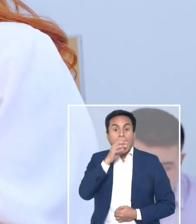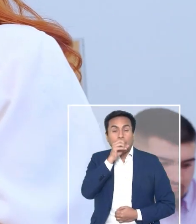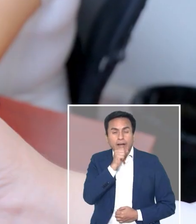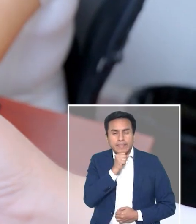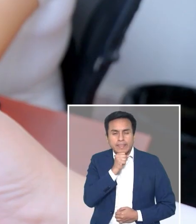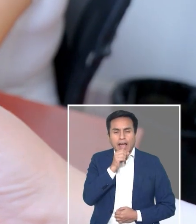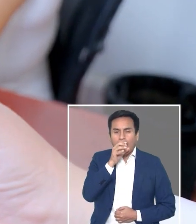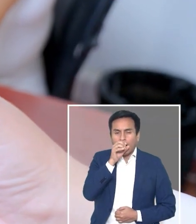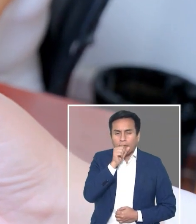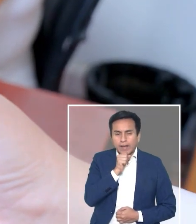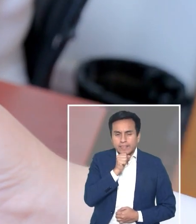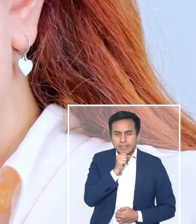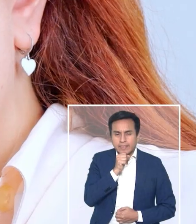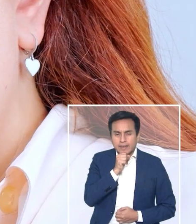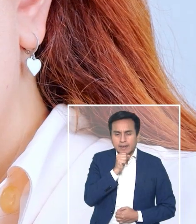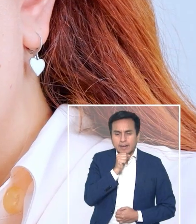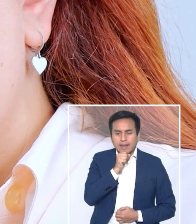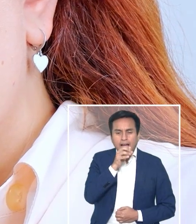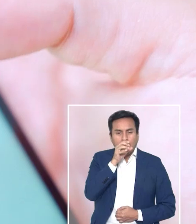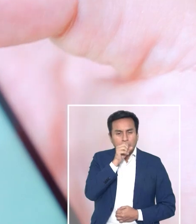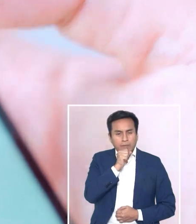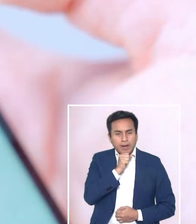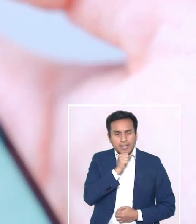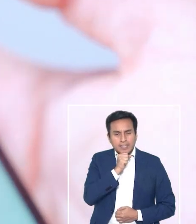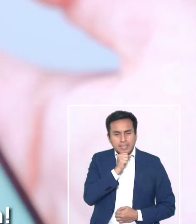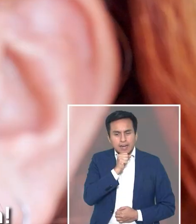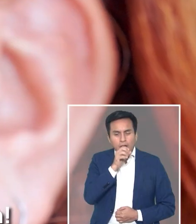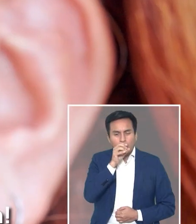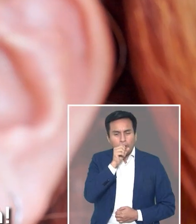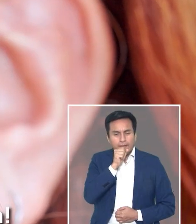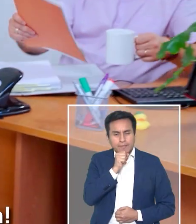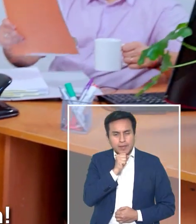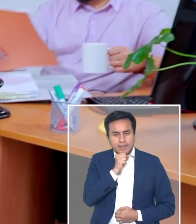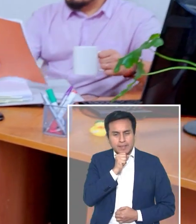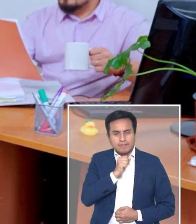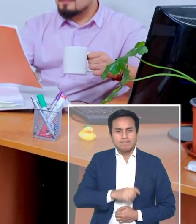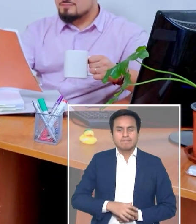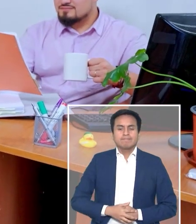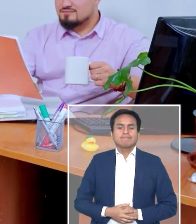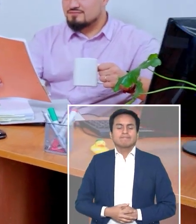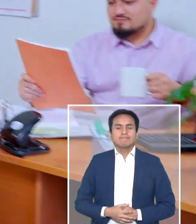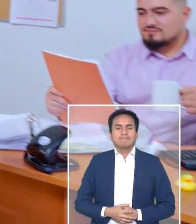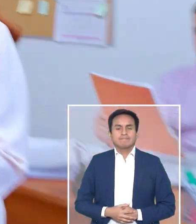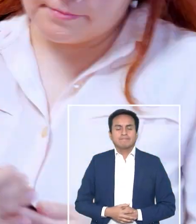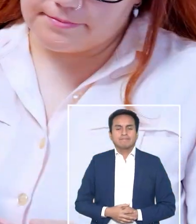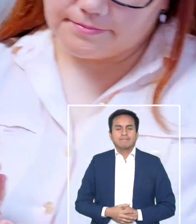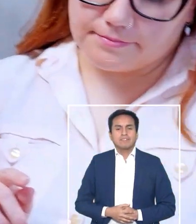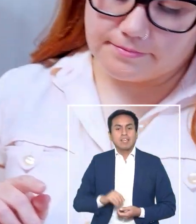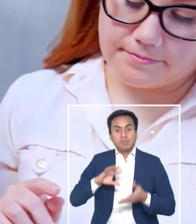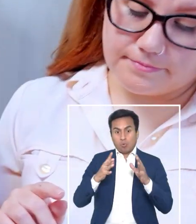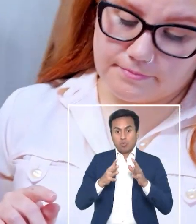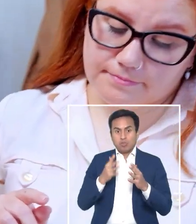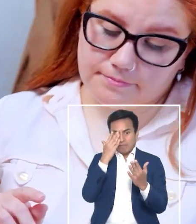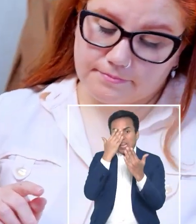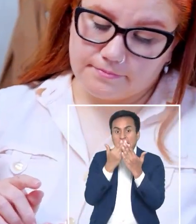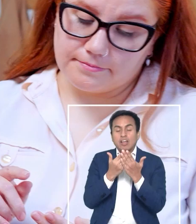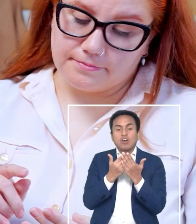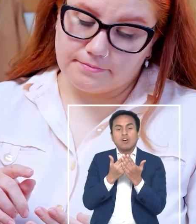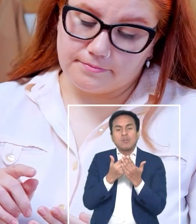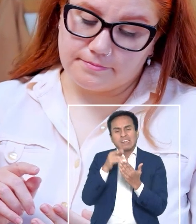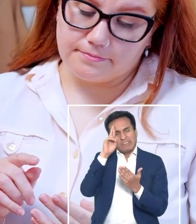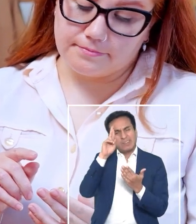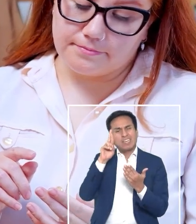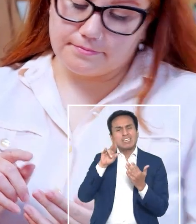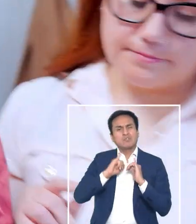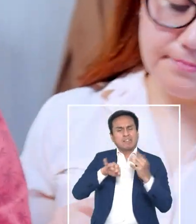Aguanta aguanta aguanta aguanta aguanta aguanta aguanta el mundo está enfrentando el